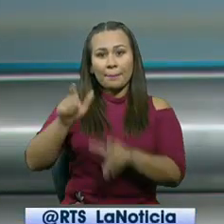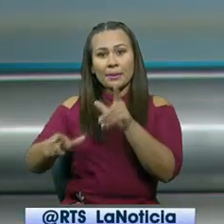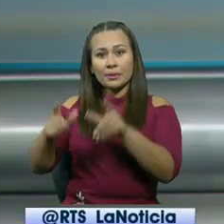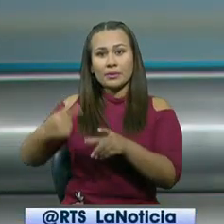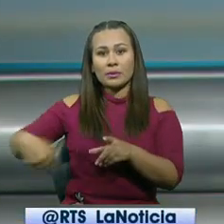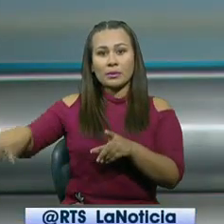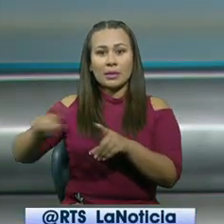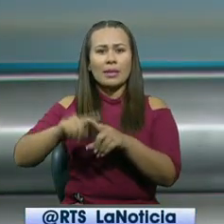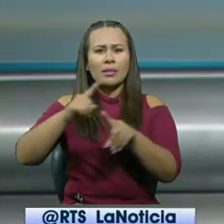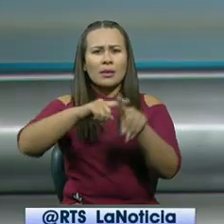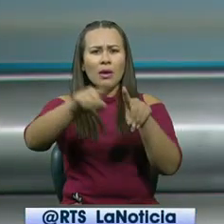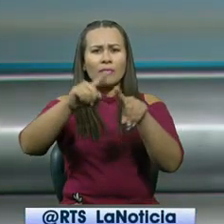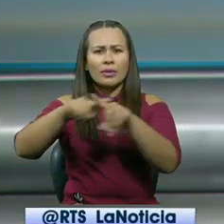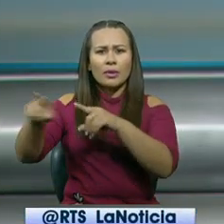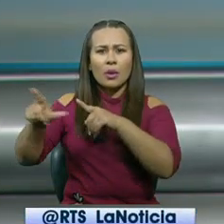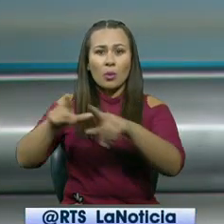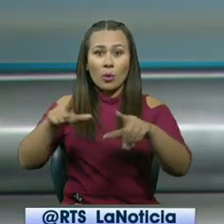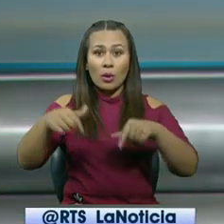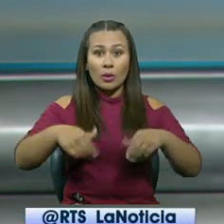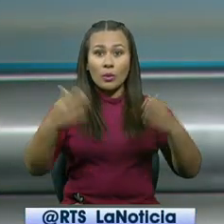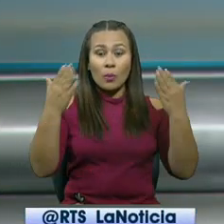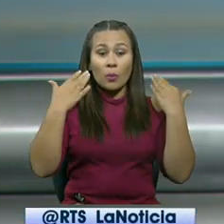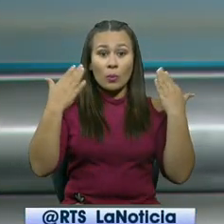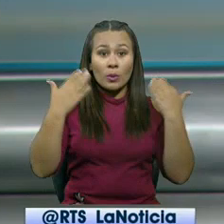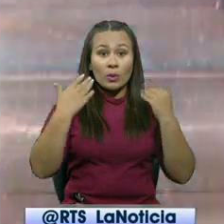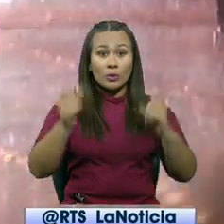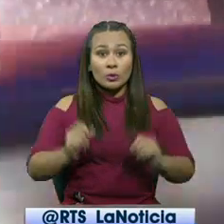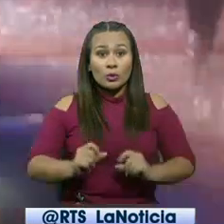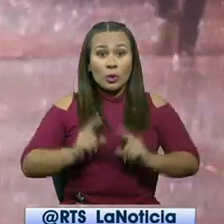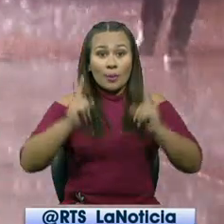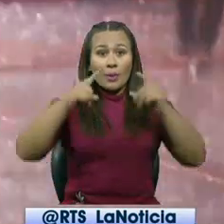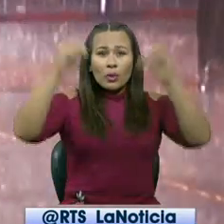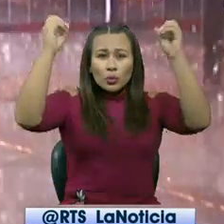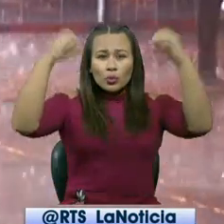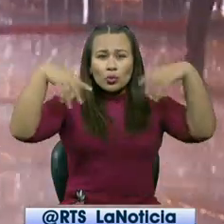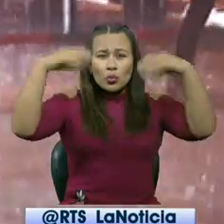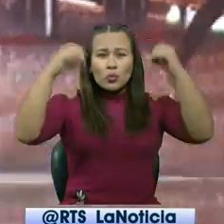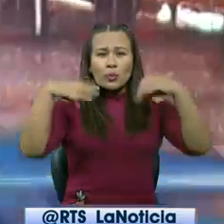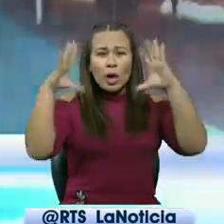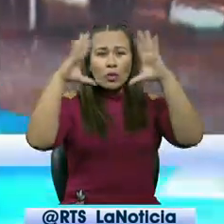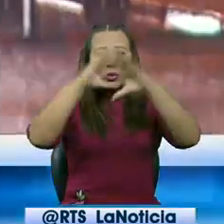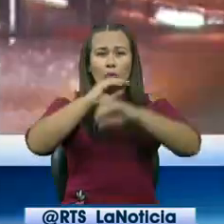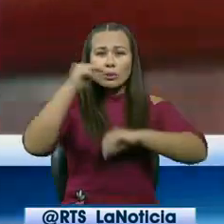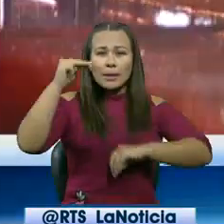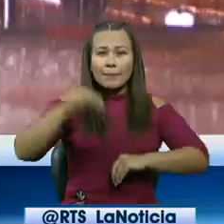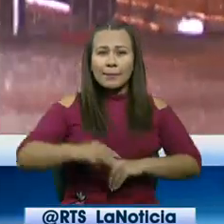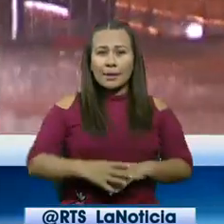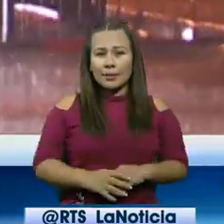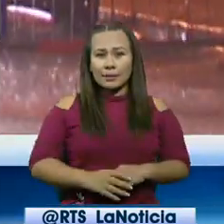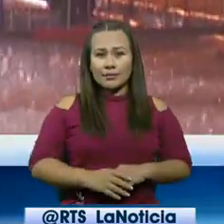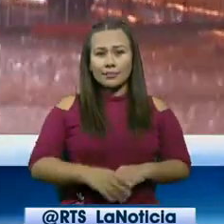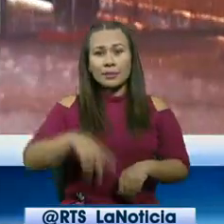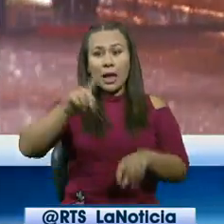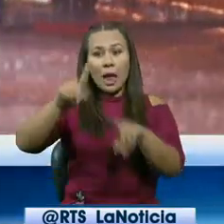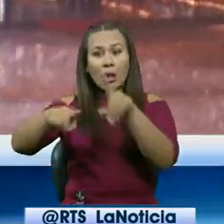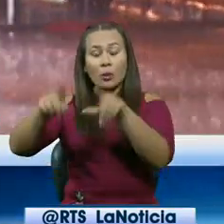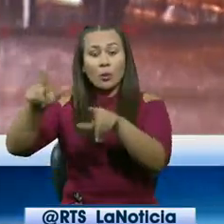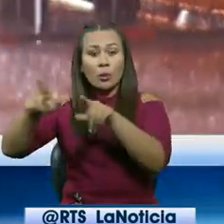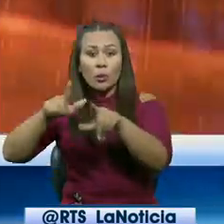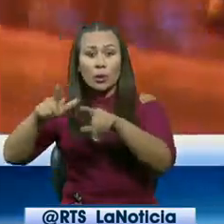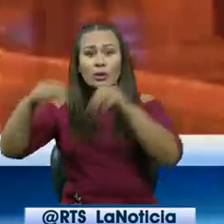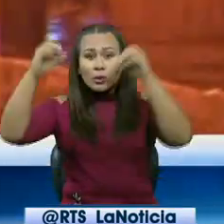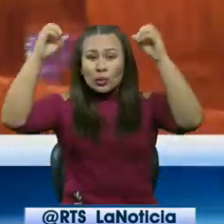de varias zonas del norte de Guayaquil se vieron sorprendidos por la lluvia que se registró la noche de este martes. En algunos sectores